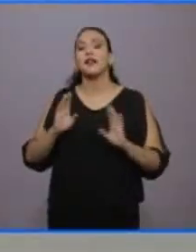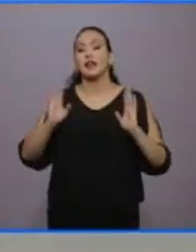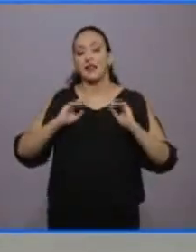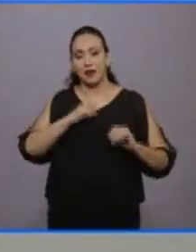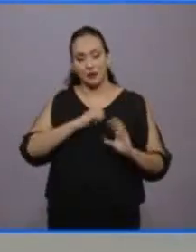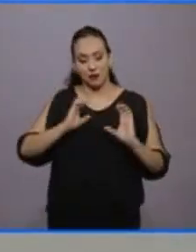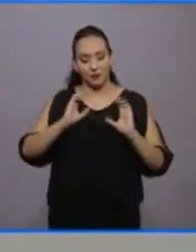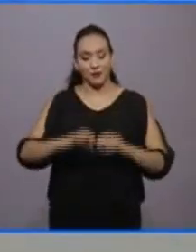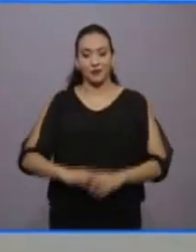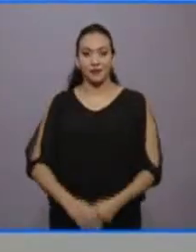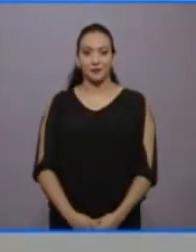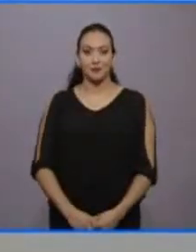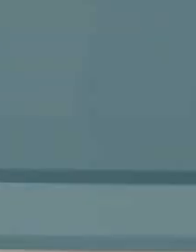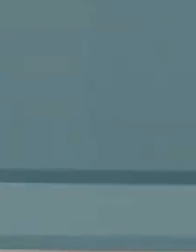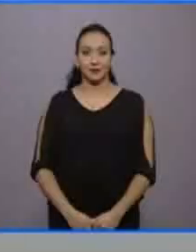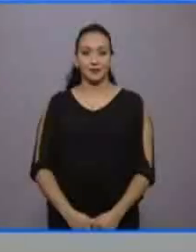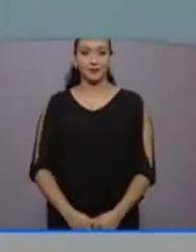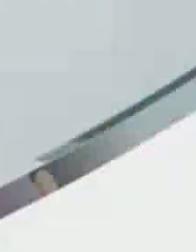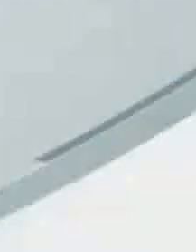México.